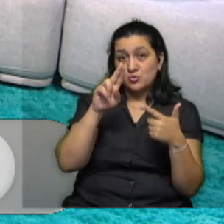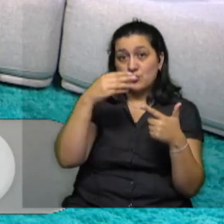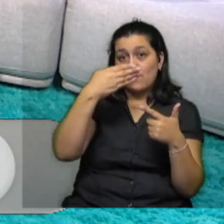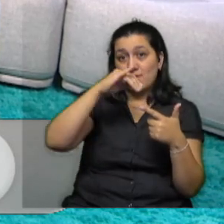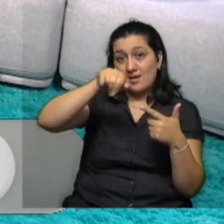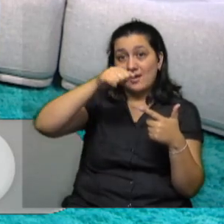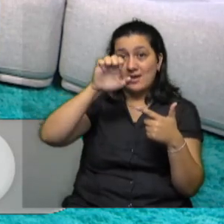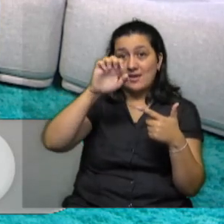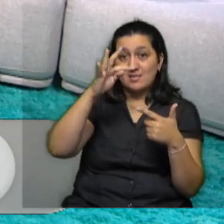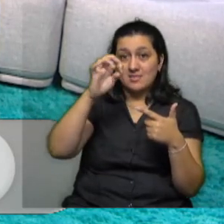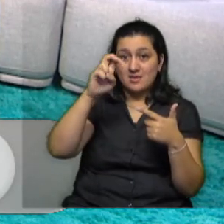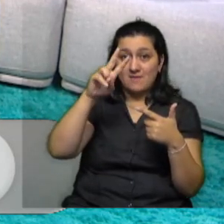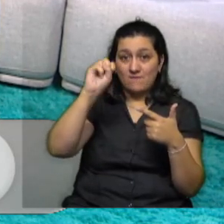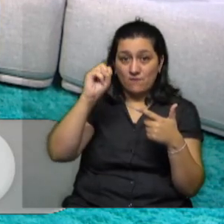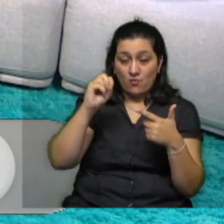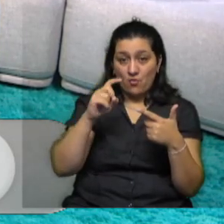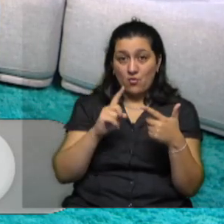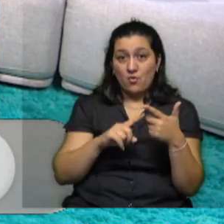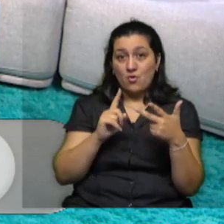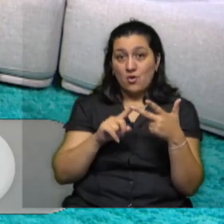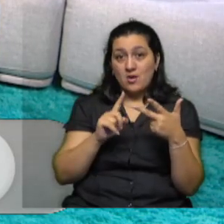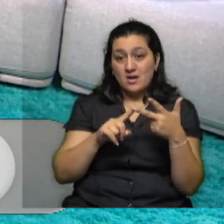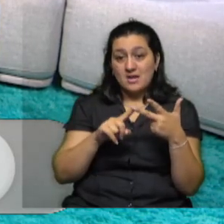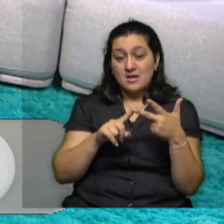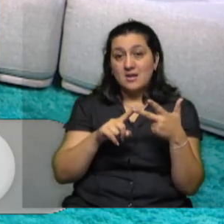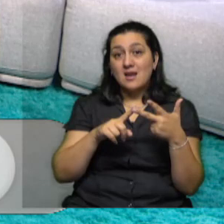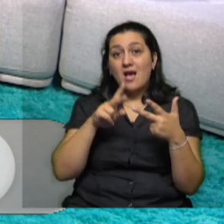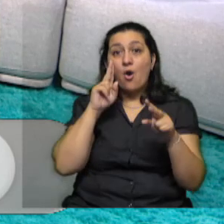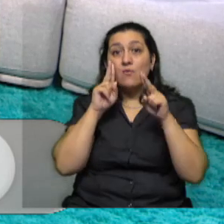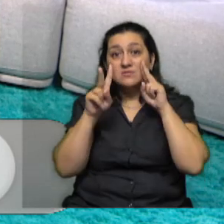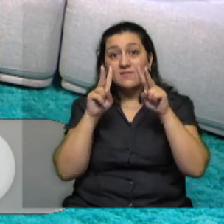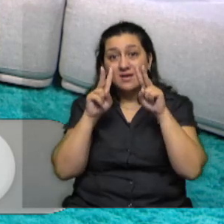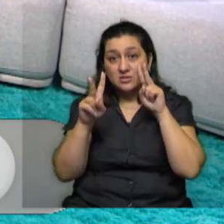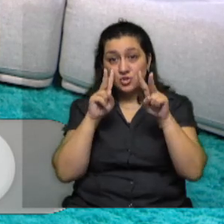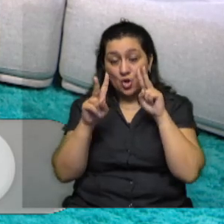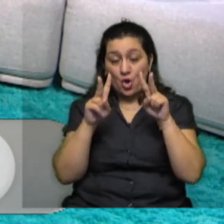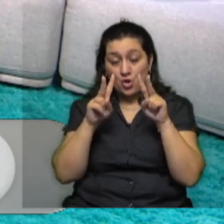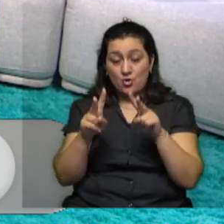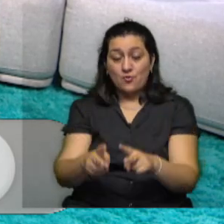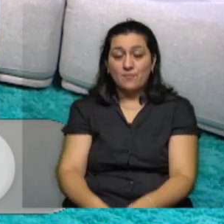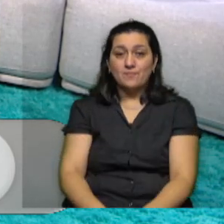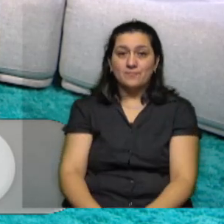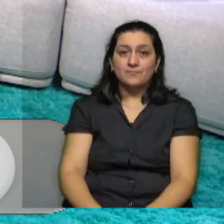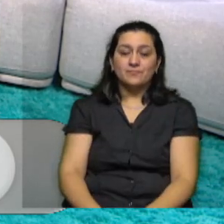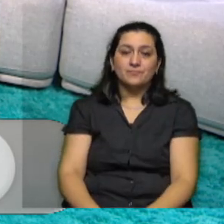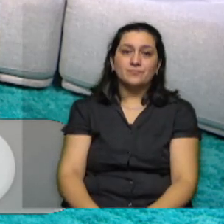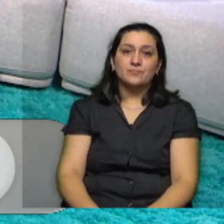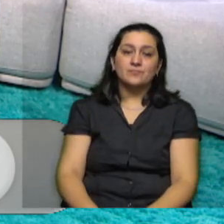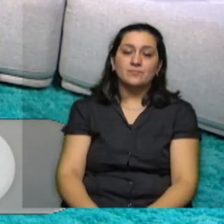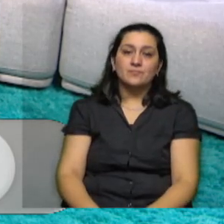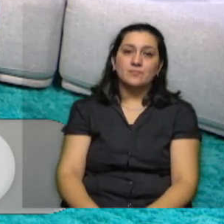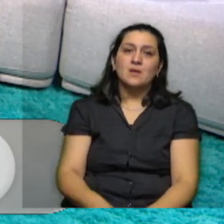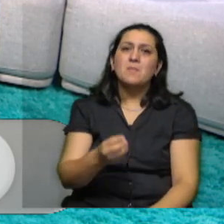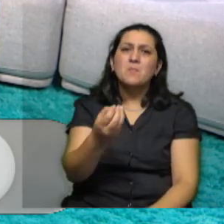lo subjetivo. Sensorial. Se llama subjetivo sensorial. Y la indirecto. Se llama indirecto a través de la manera indirecta, a través de observación de plantas. ¿Y eso por qué